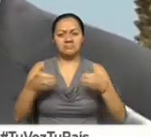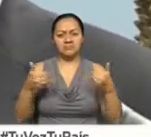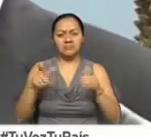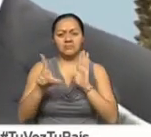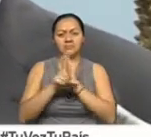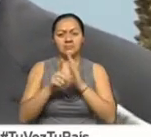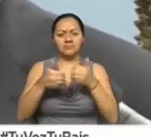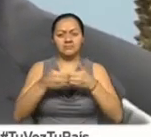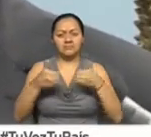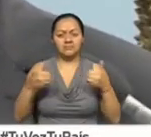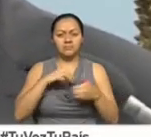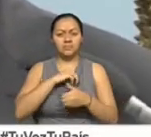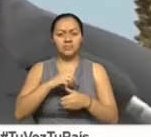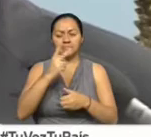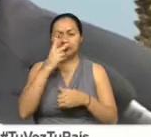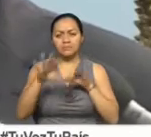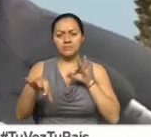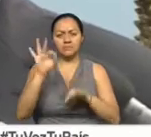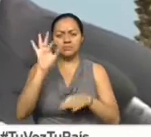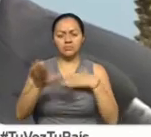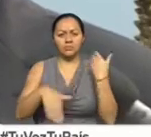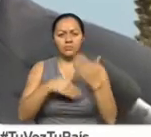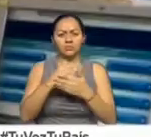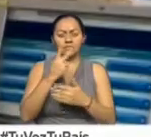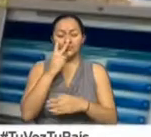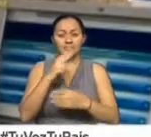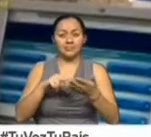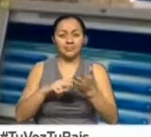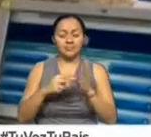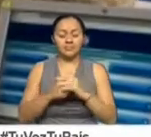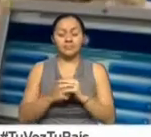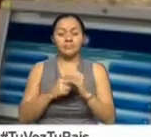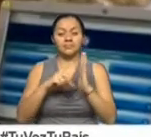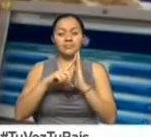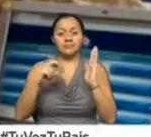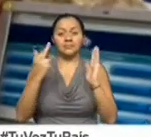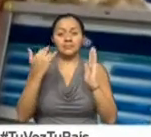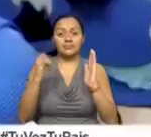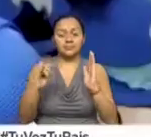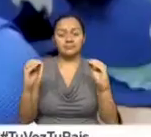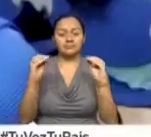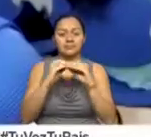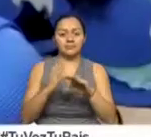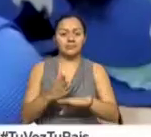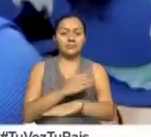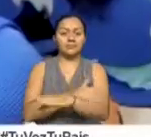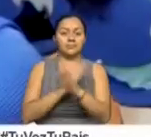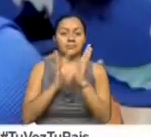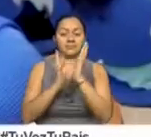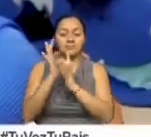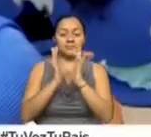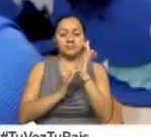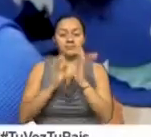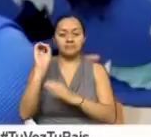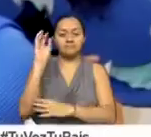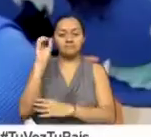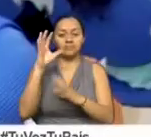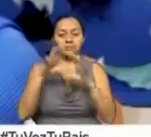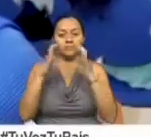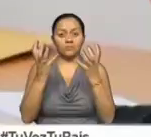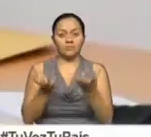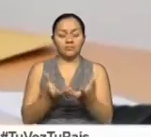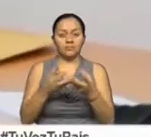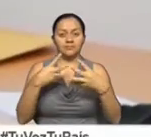moral, van a ser descubiertos tarde o temprano. El SRI es parte desde abril de este año del Foro Global de